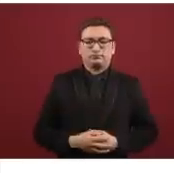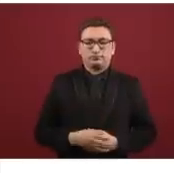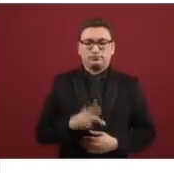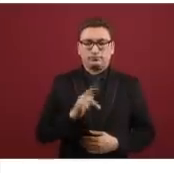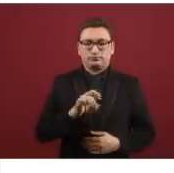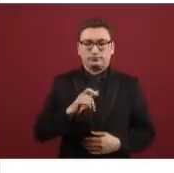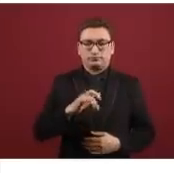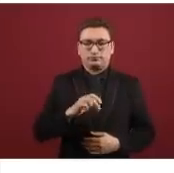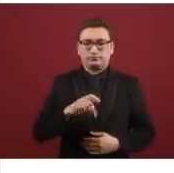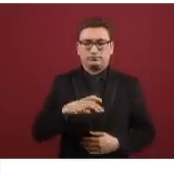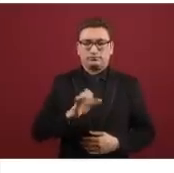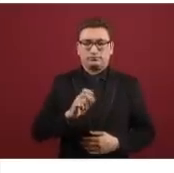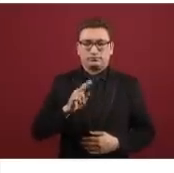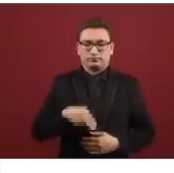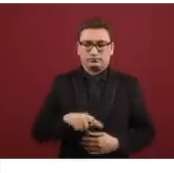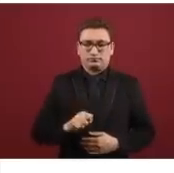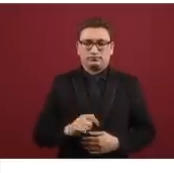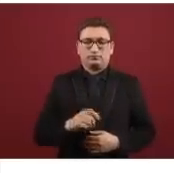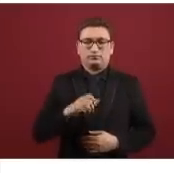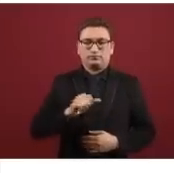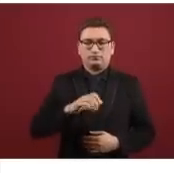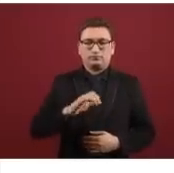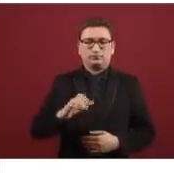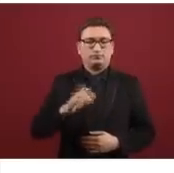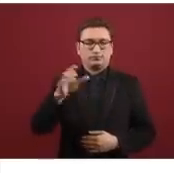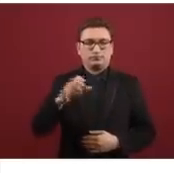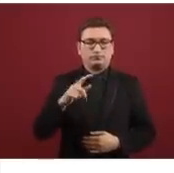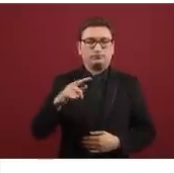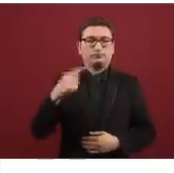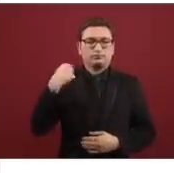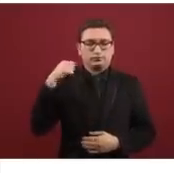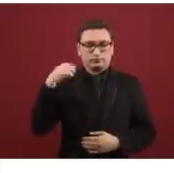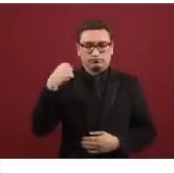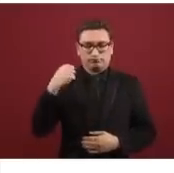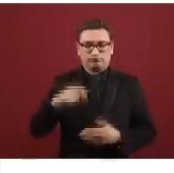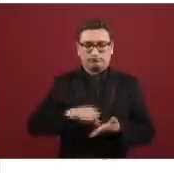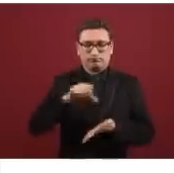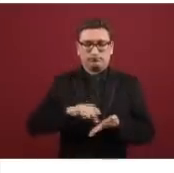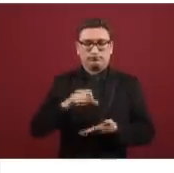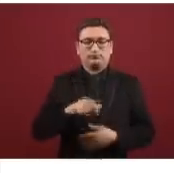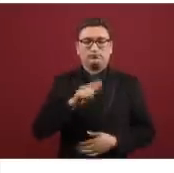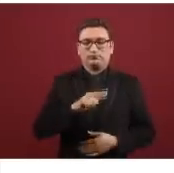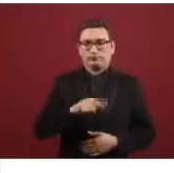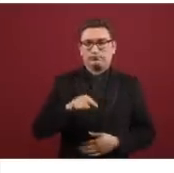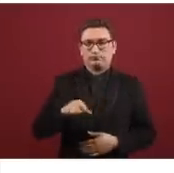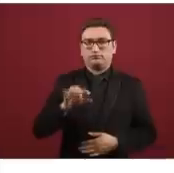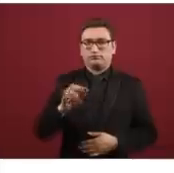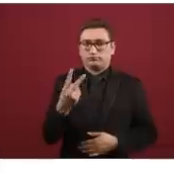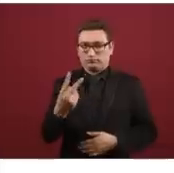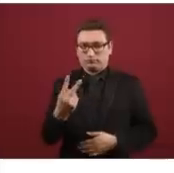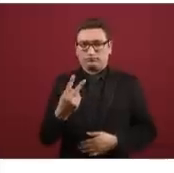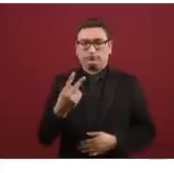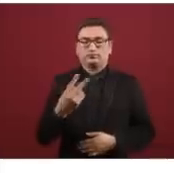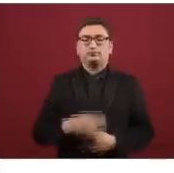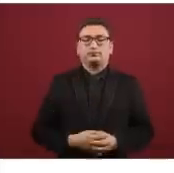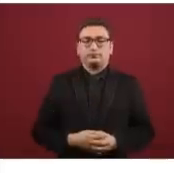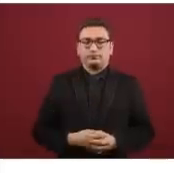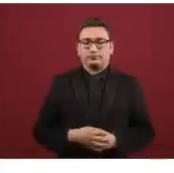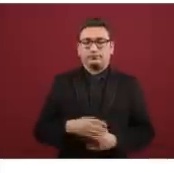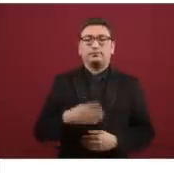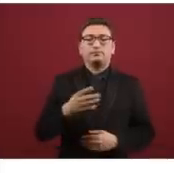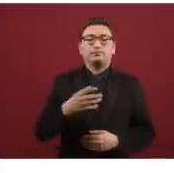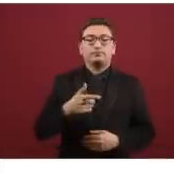Mincont, SADCB, en Centro Tabasco, a 17 pesos con 42 centavos por litro. En la gasolina